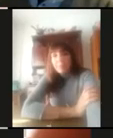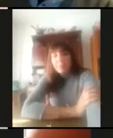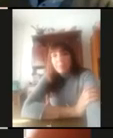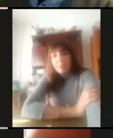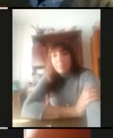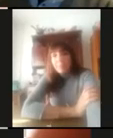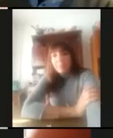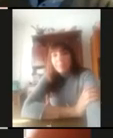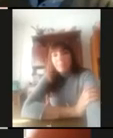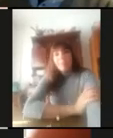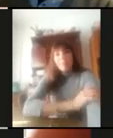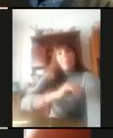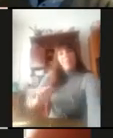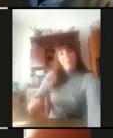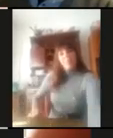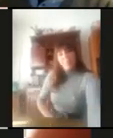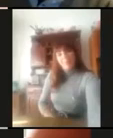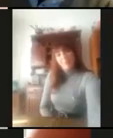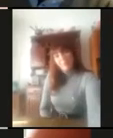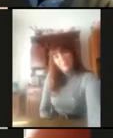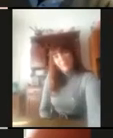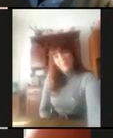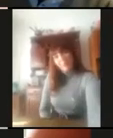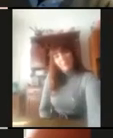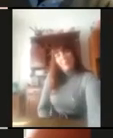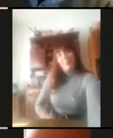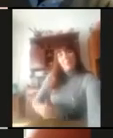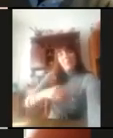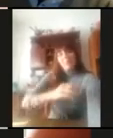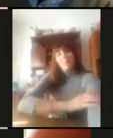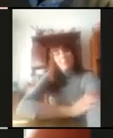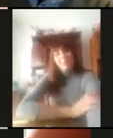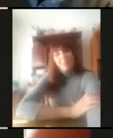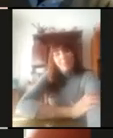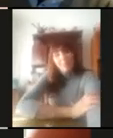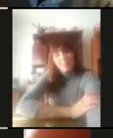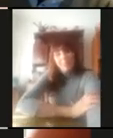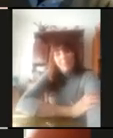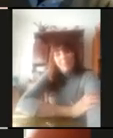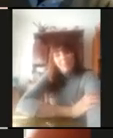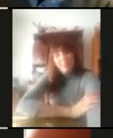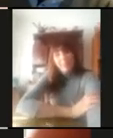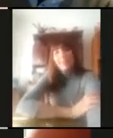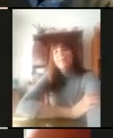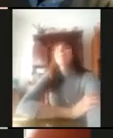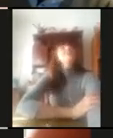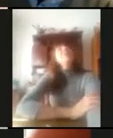el ejemplar del 18 de mayo de 1911